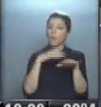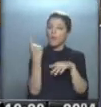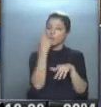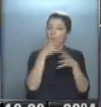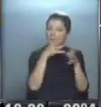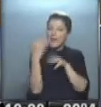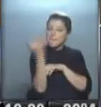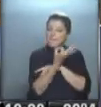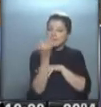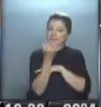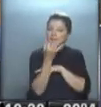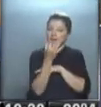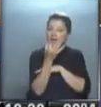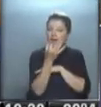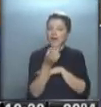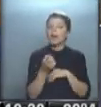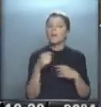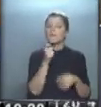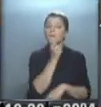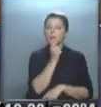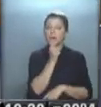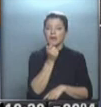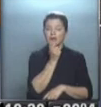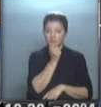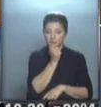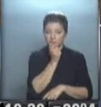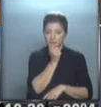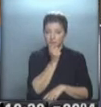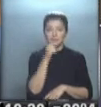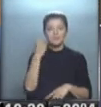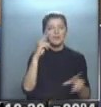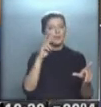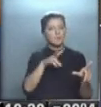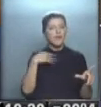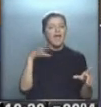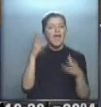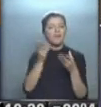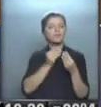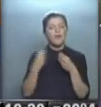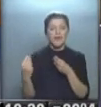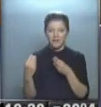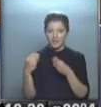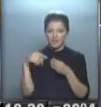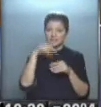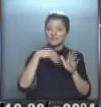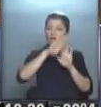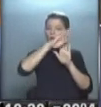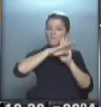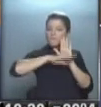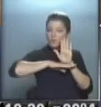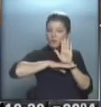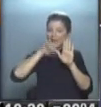es aquel signo de abuelidad que permite tener un banco nacional